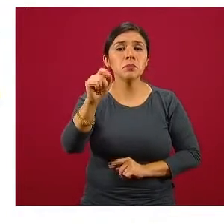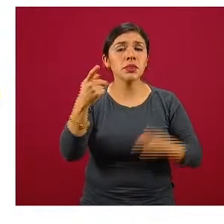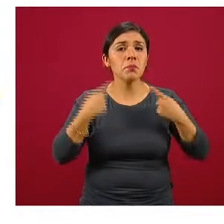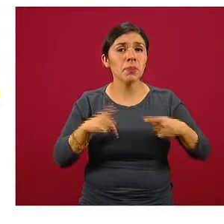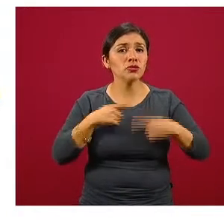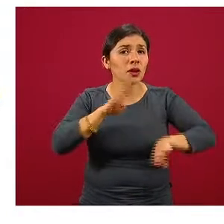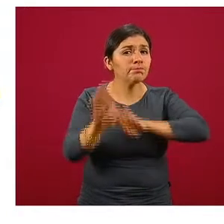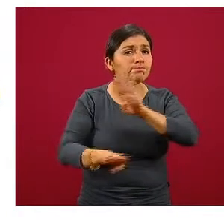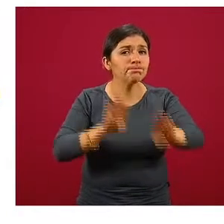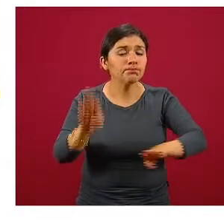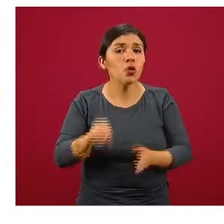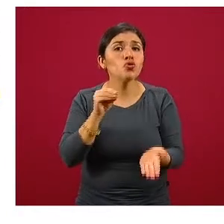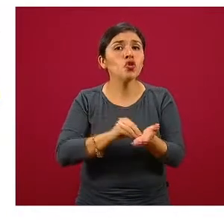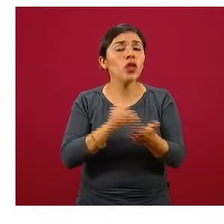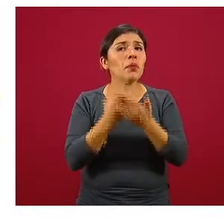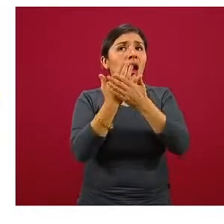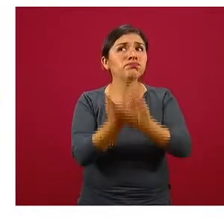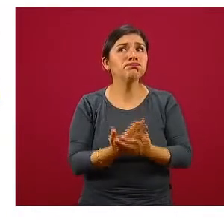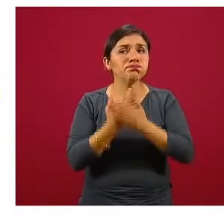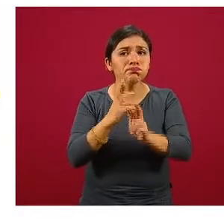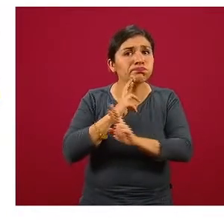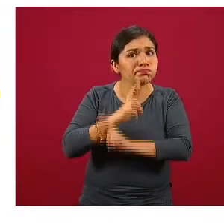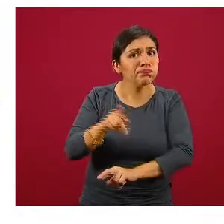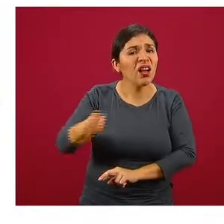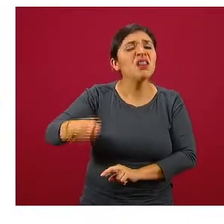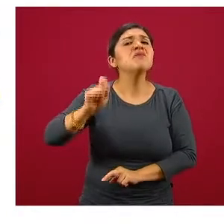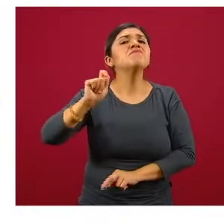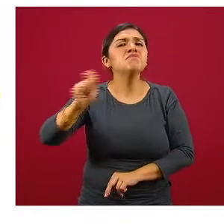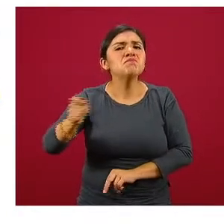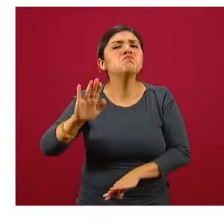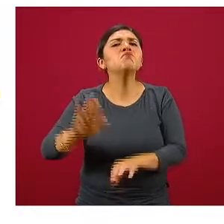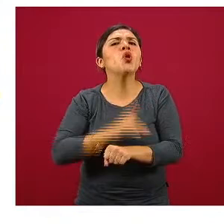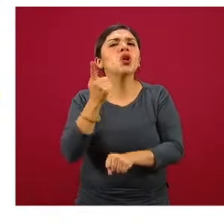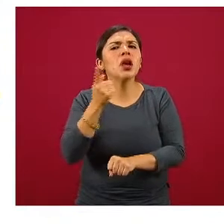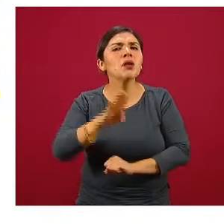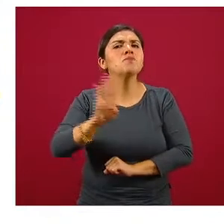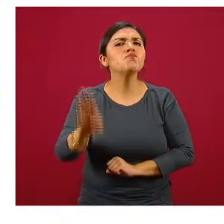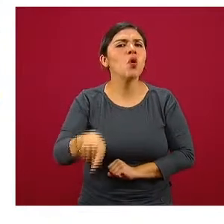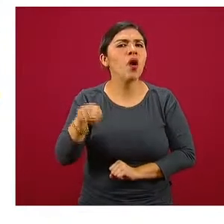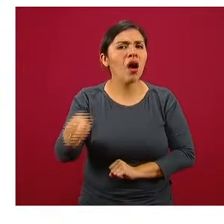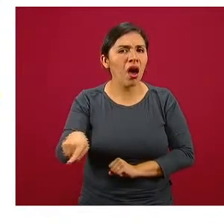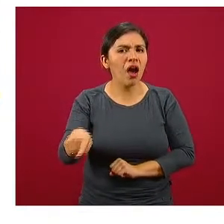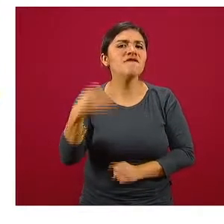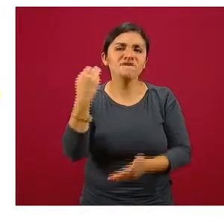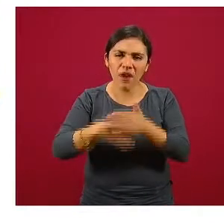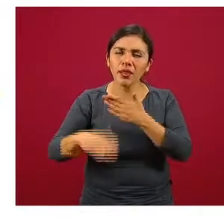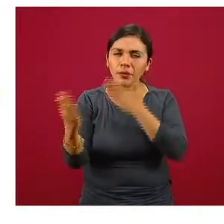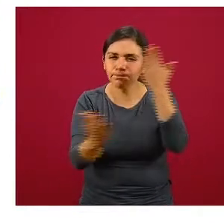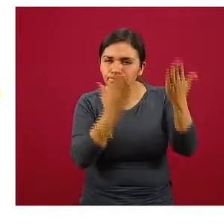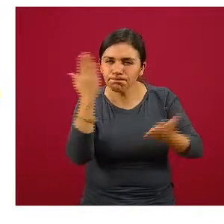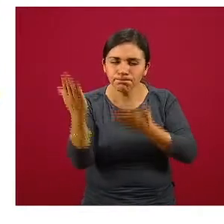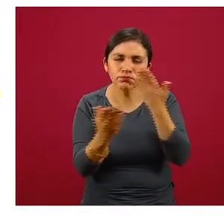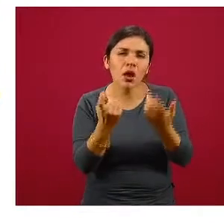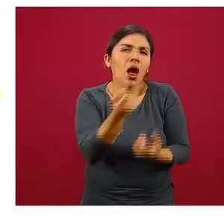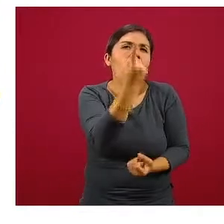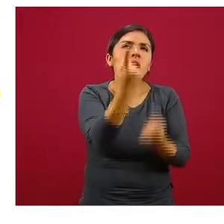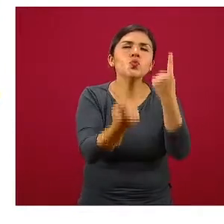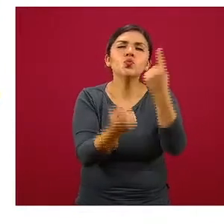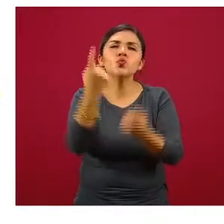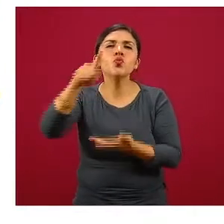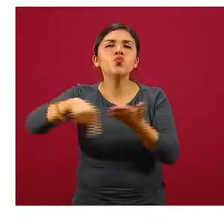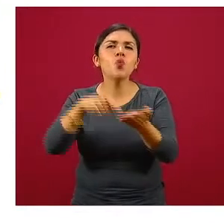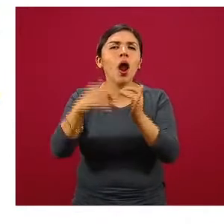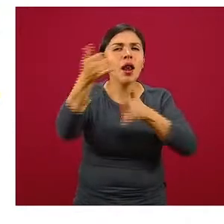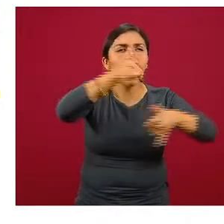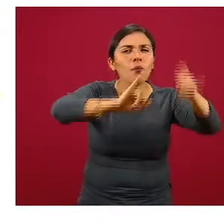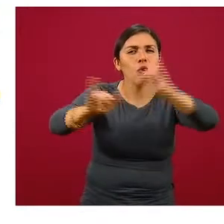que todavía están esperando un resultado de esa muestra que ingresó a un proceso en alguno de los laboratorios de toda la